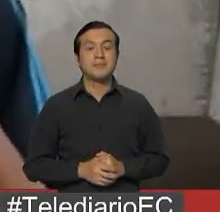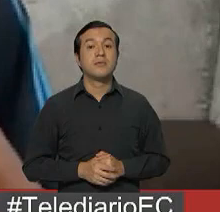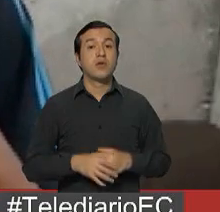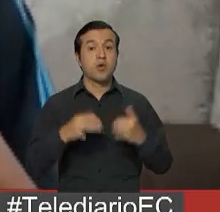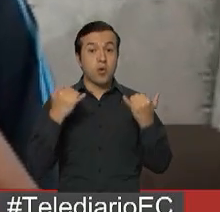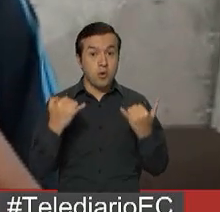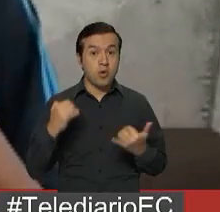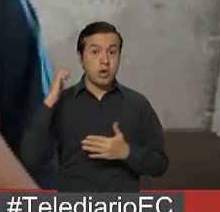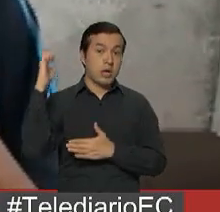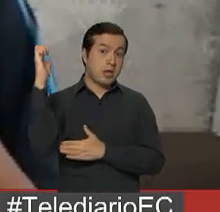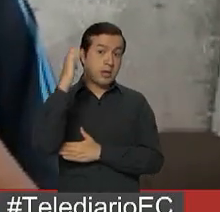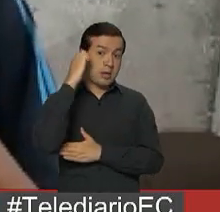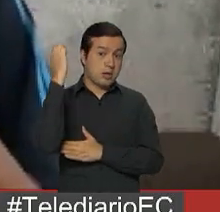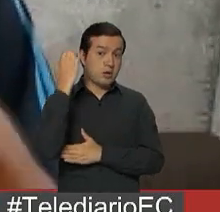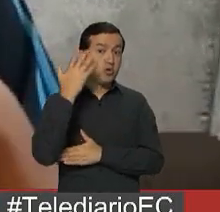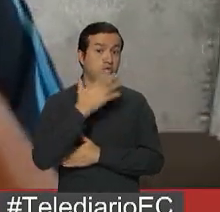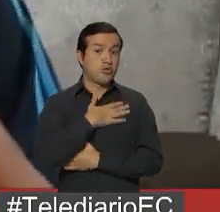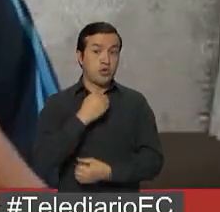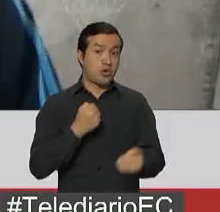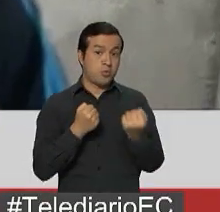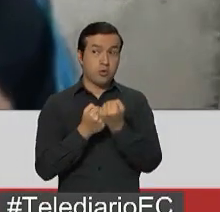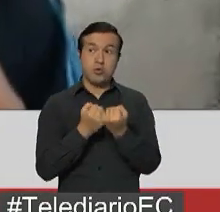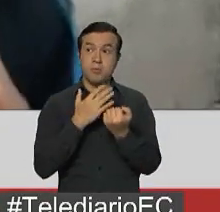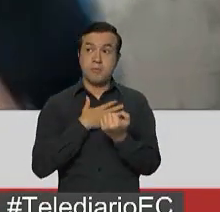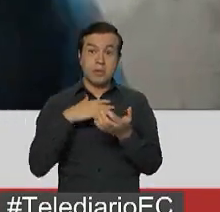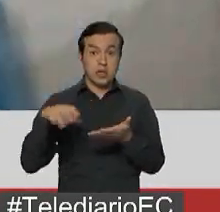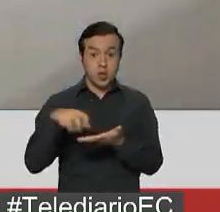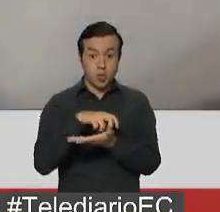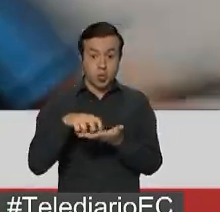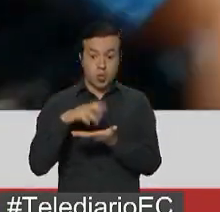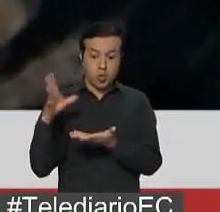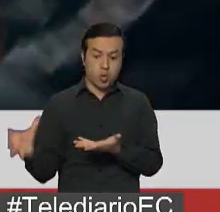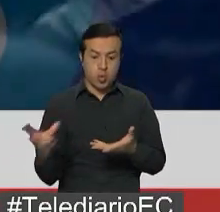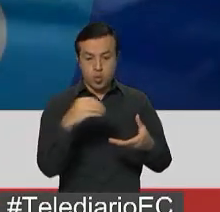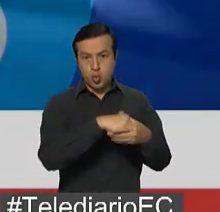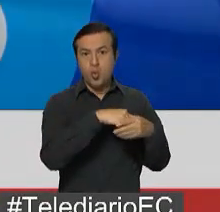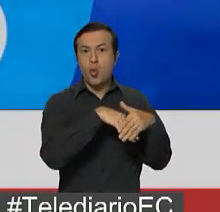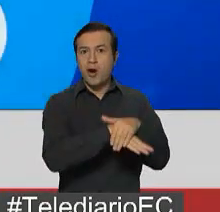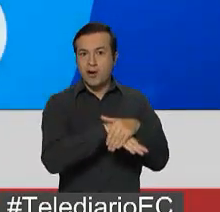esta emergencia yo contribuyo recogiendo mis juguetes